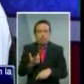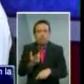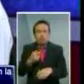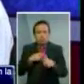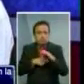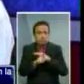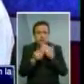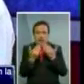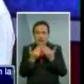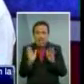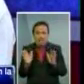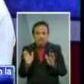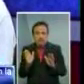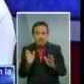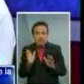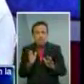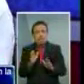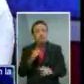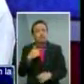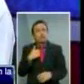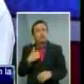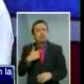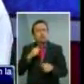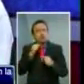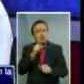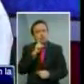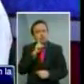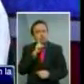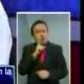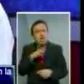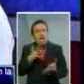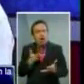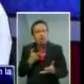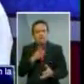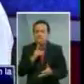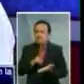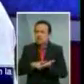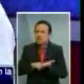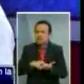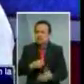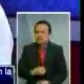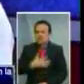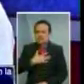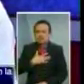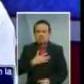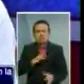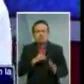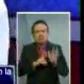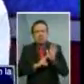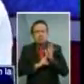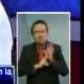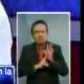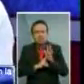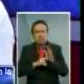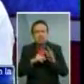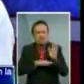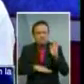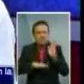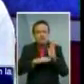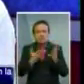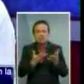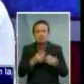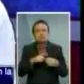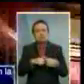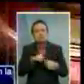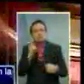libremente a un partido político, uno también tiene que poder tener la libertad de decir, ¿sabe? De verdad, nosotros sentimos que no representamos bien a las bases de nuestro partido. ¿Y qué pasa